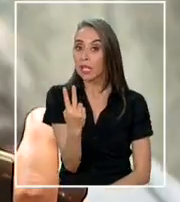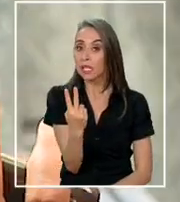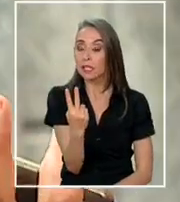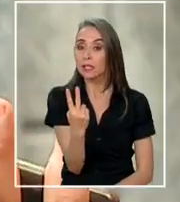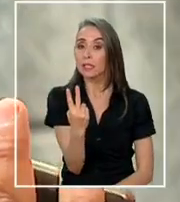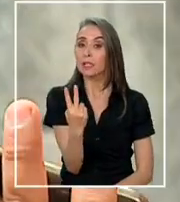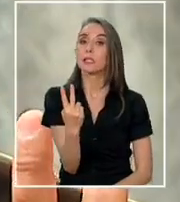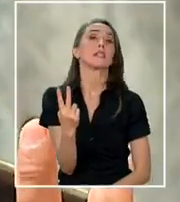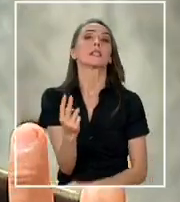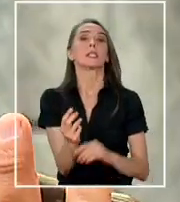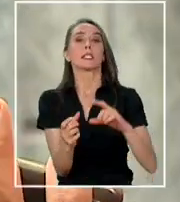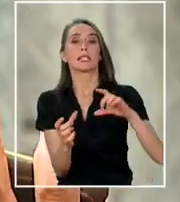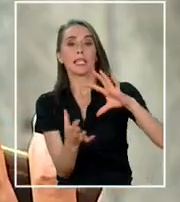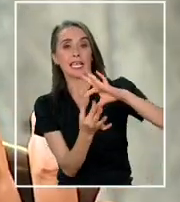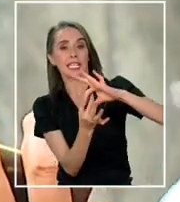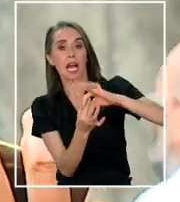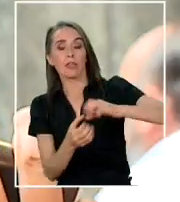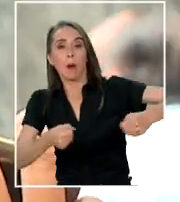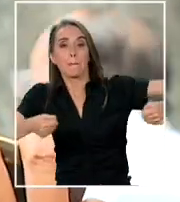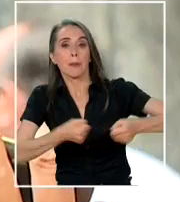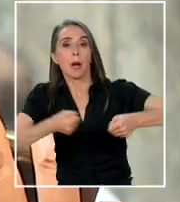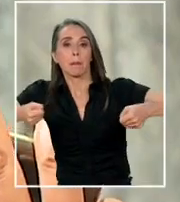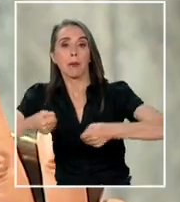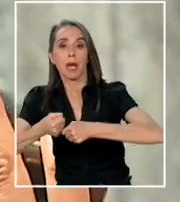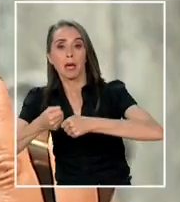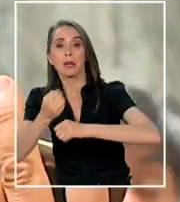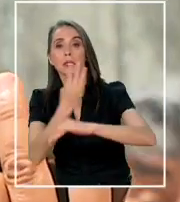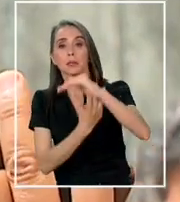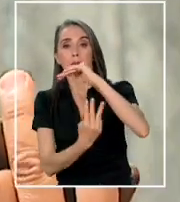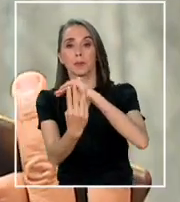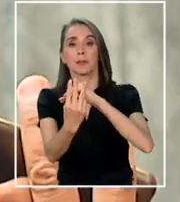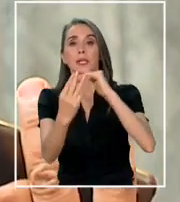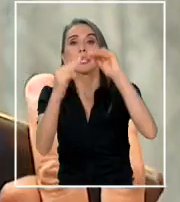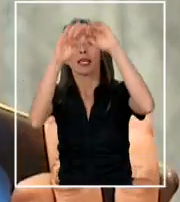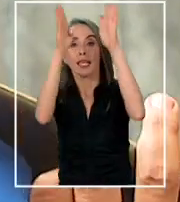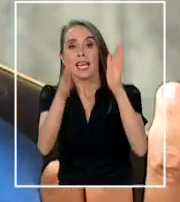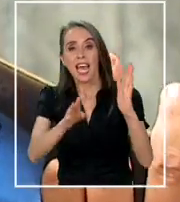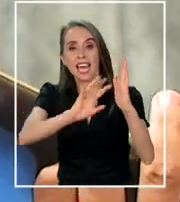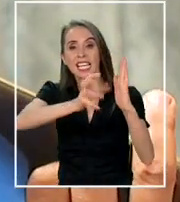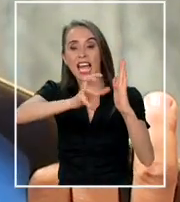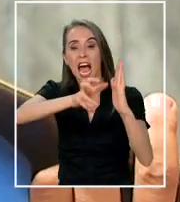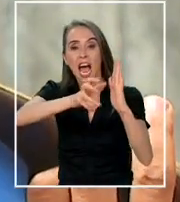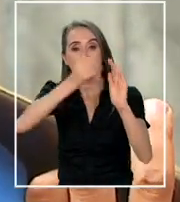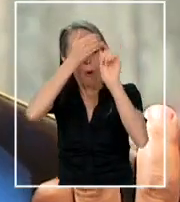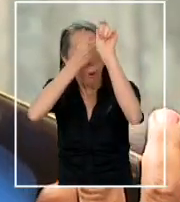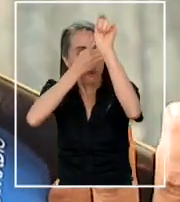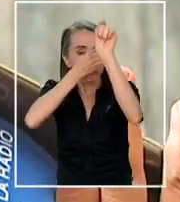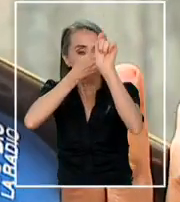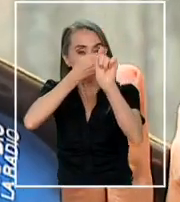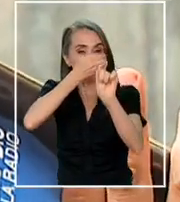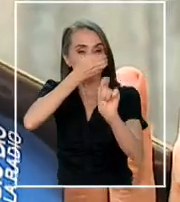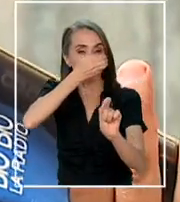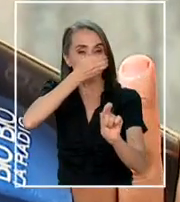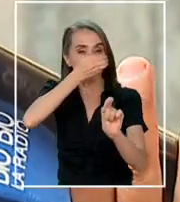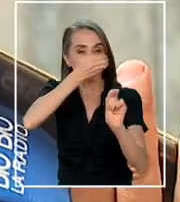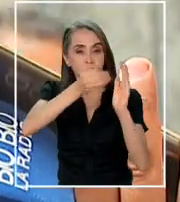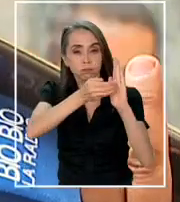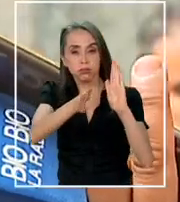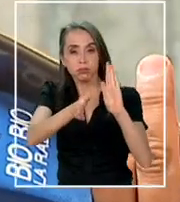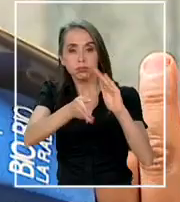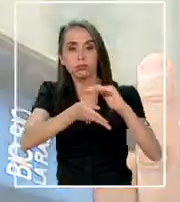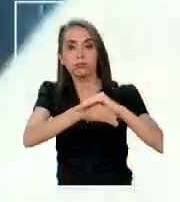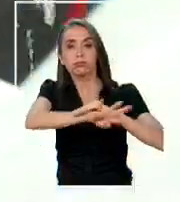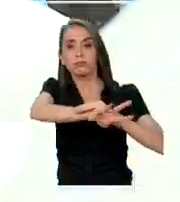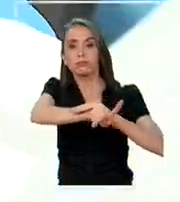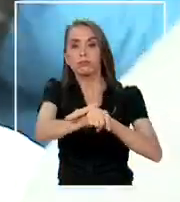fracturaron los candados de acceso y luego se dirigieron hasta la caja fuerte la cual mediante el método del occi corte sustraen